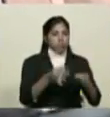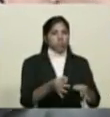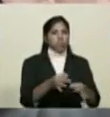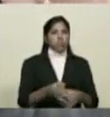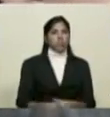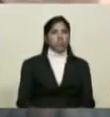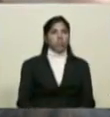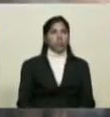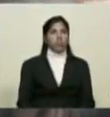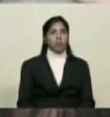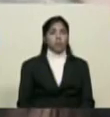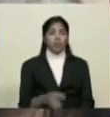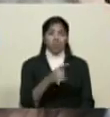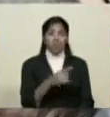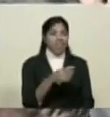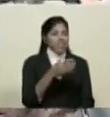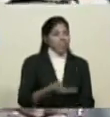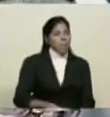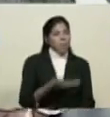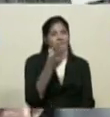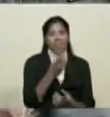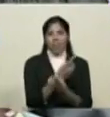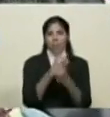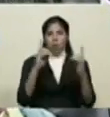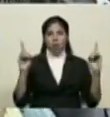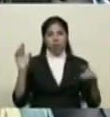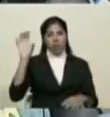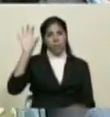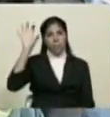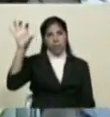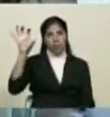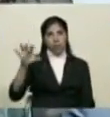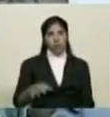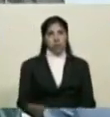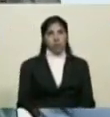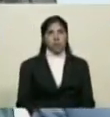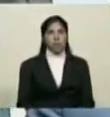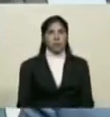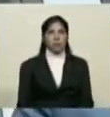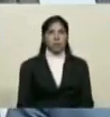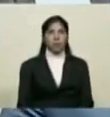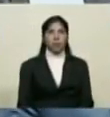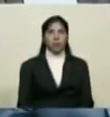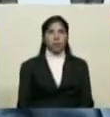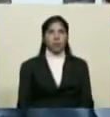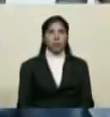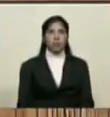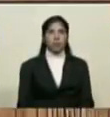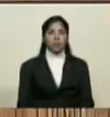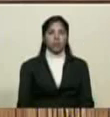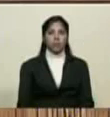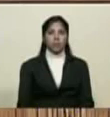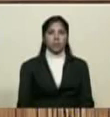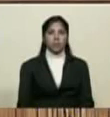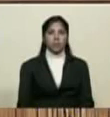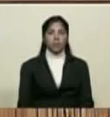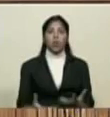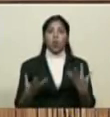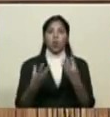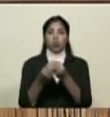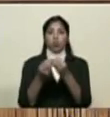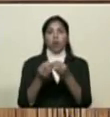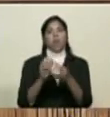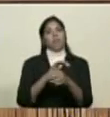esta institución clave para la democracia. Con el vicepresidente de la Asamblea